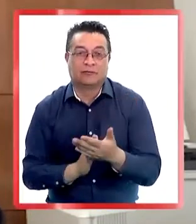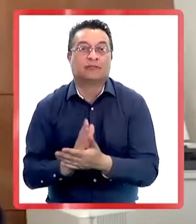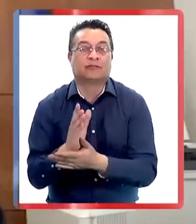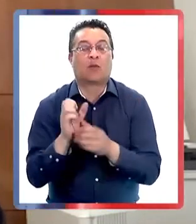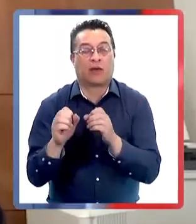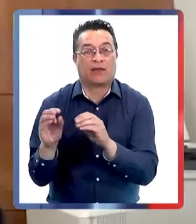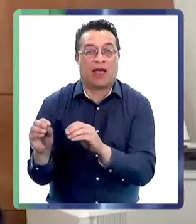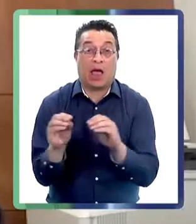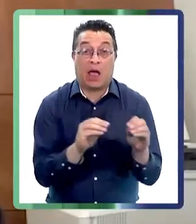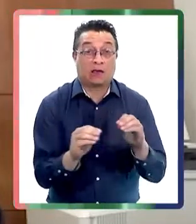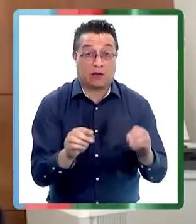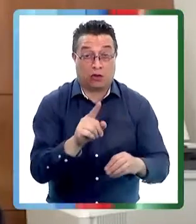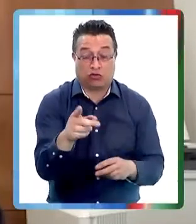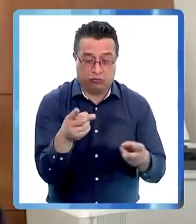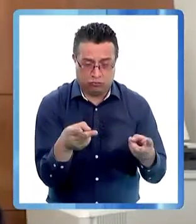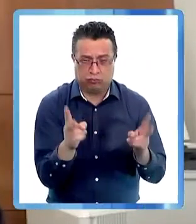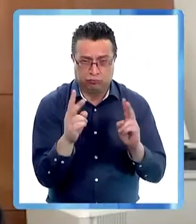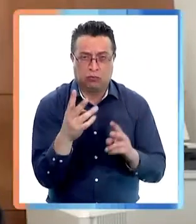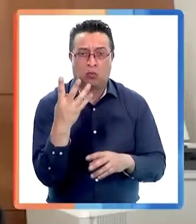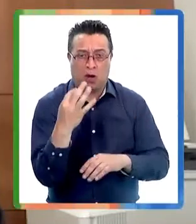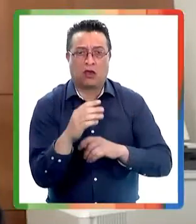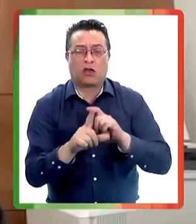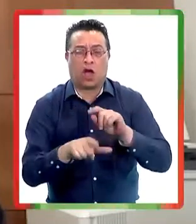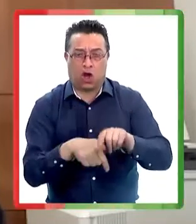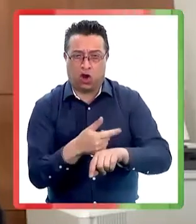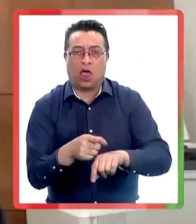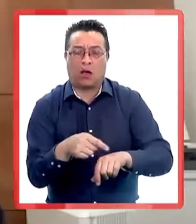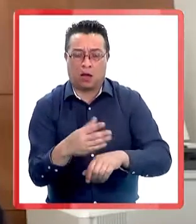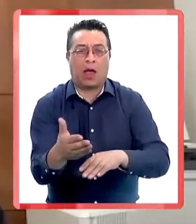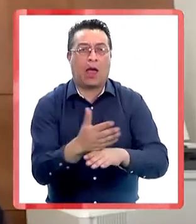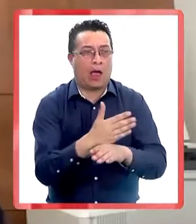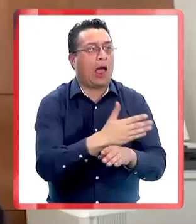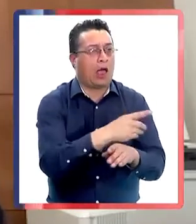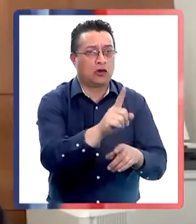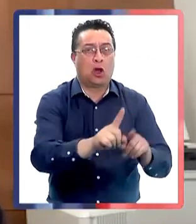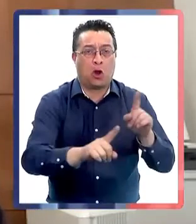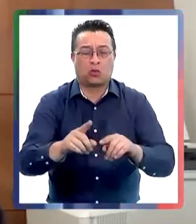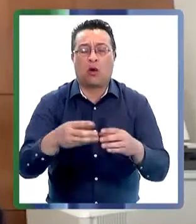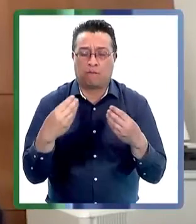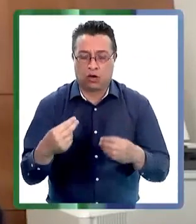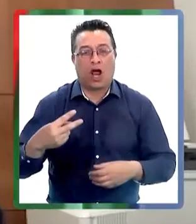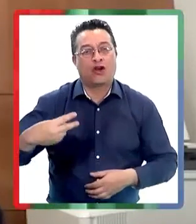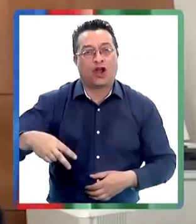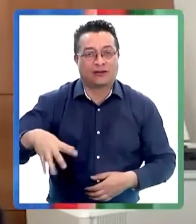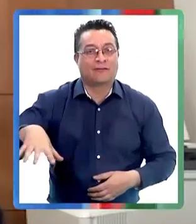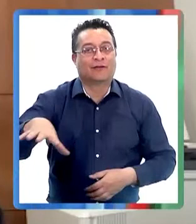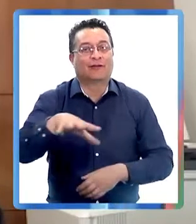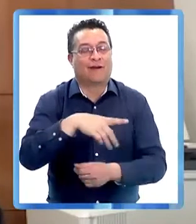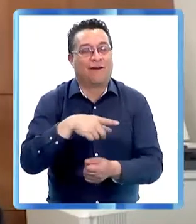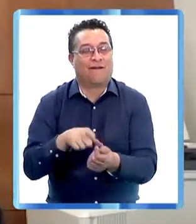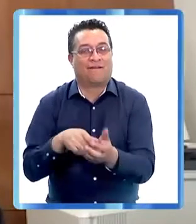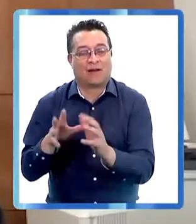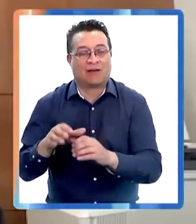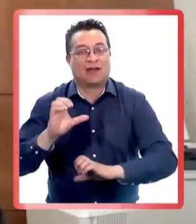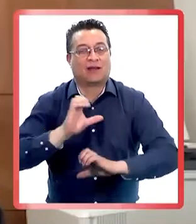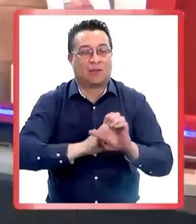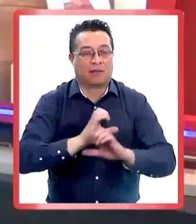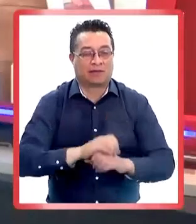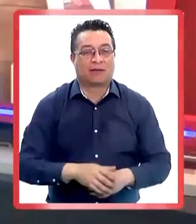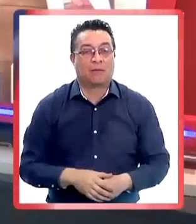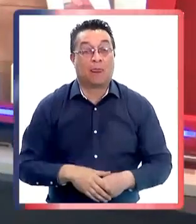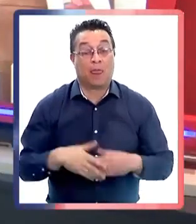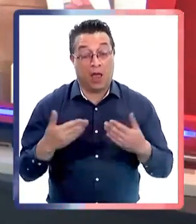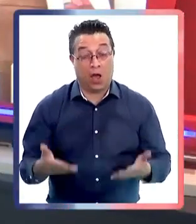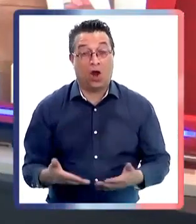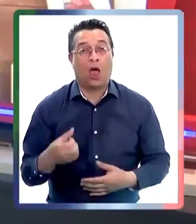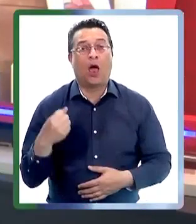quien se pueda adelantar que lo haga, porque como señalé, las 40 horas son muy buenas noticias para la familia y también para las empresas.